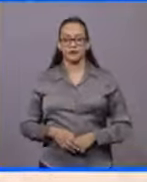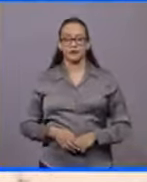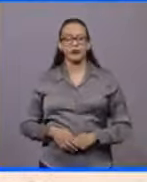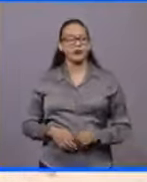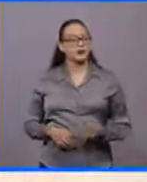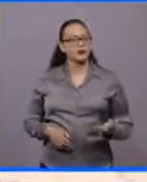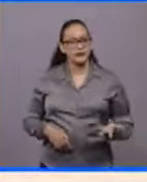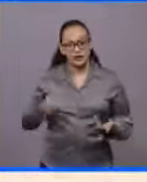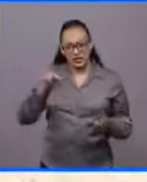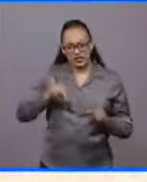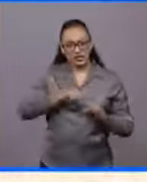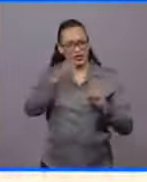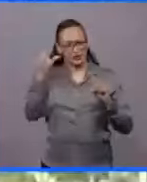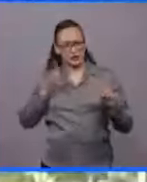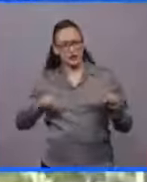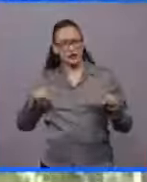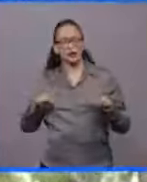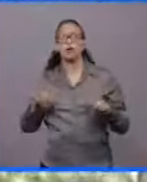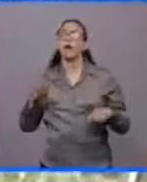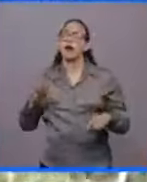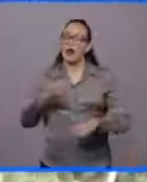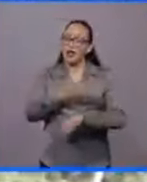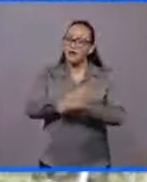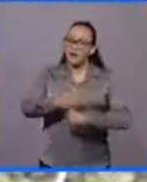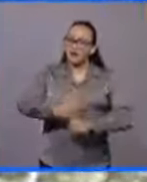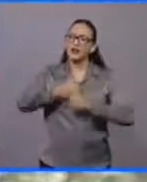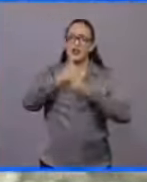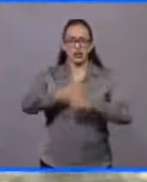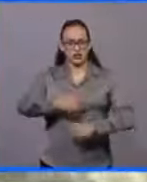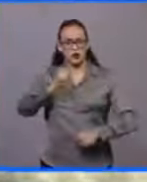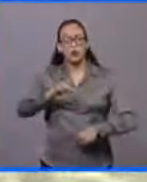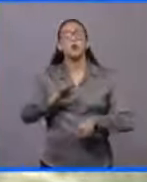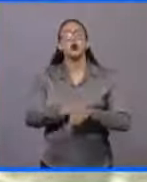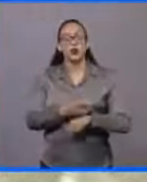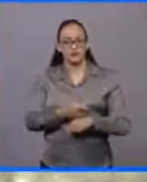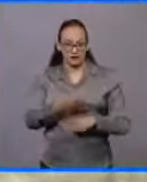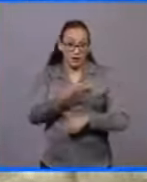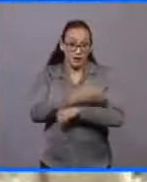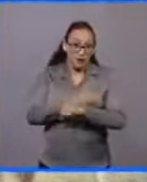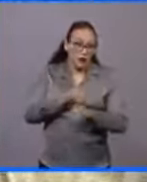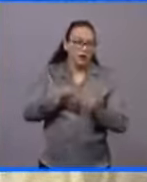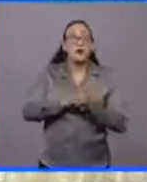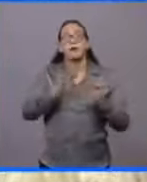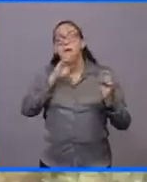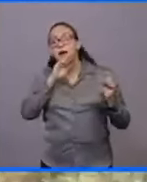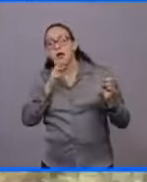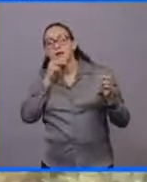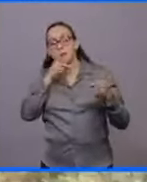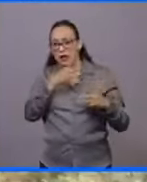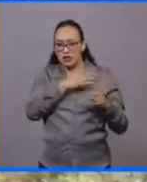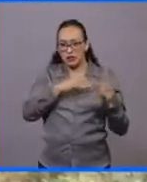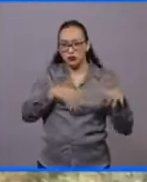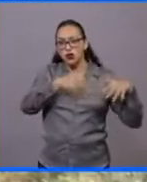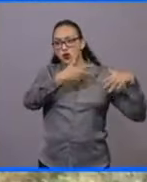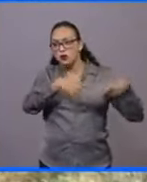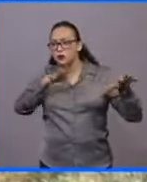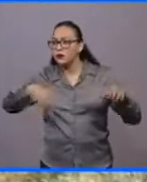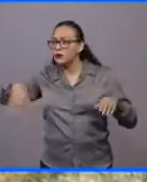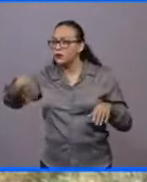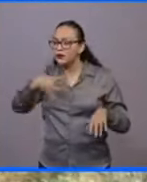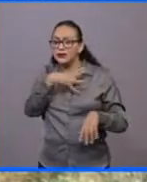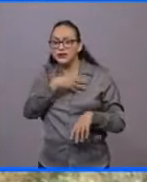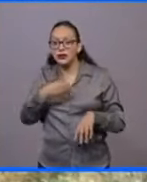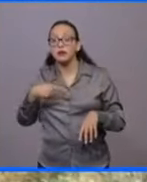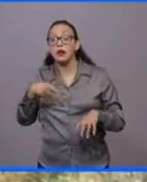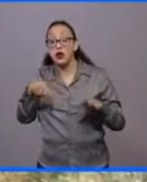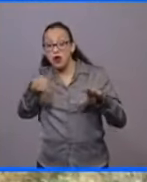En el panorama nacional, las agresiones letales contra personas buscadoras continúa al alza en 2025, toda